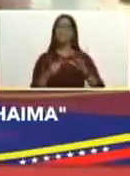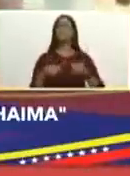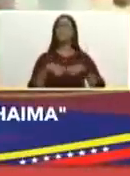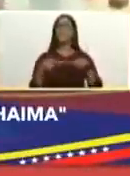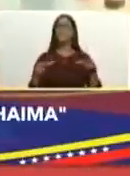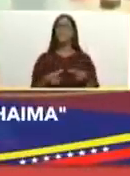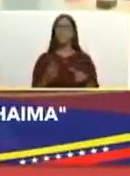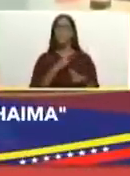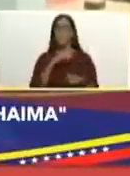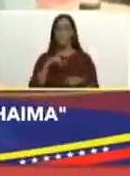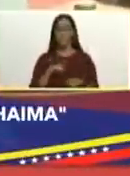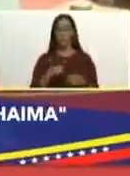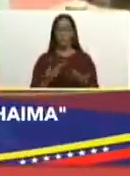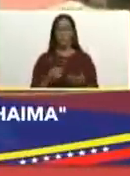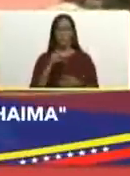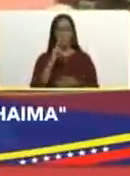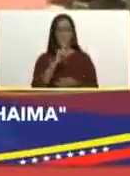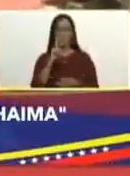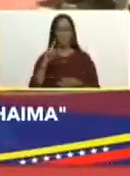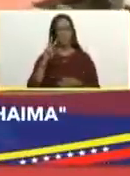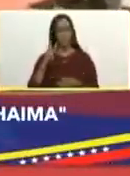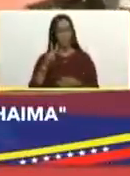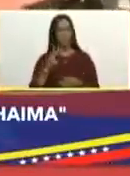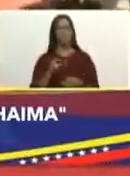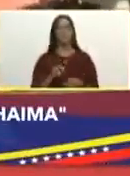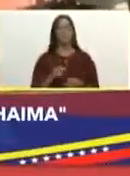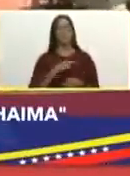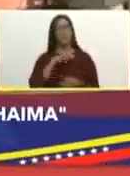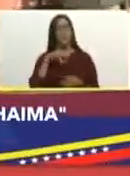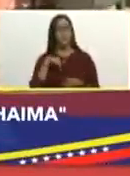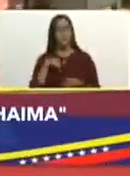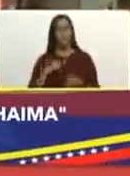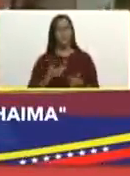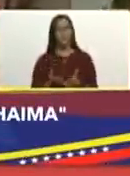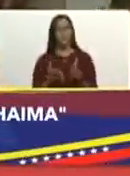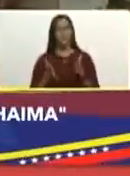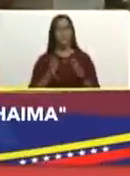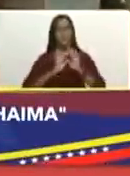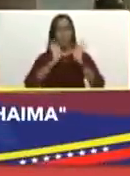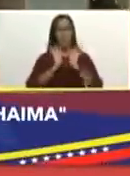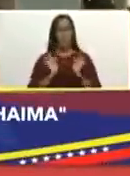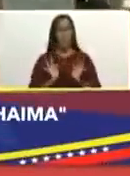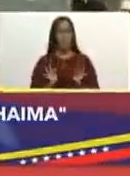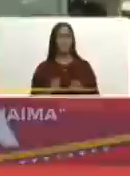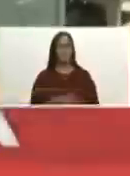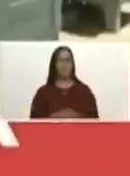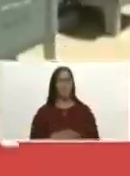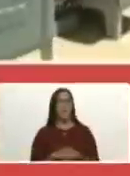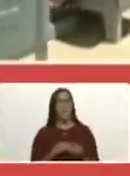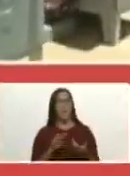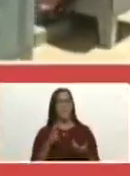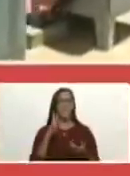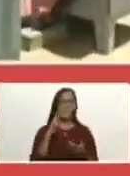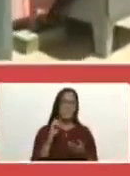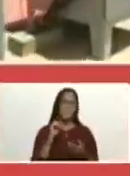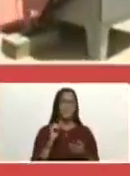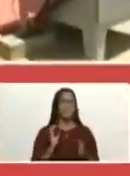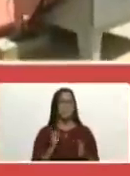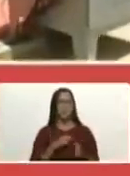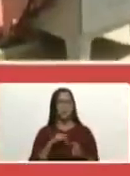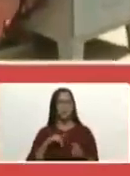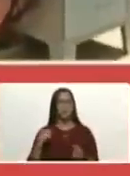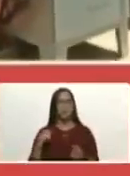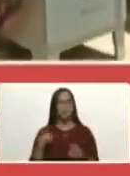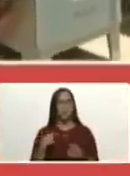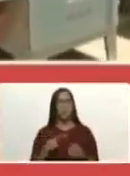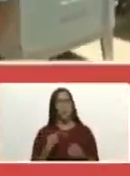nosotros de esas 112, si nosotros logramos en un modelo, digamos, escalar esto en 20 macoyas, nosotros tendríamos